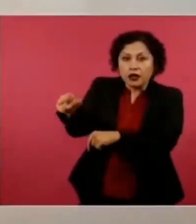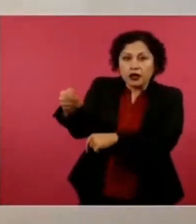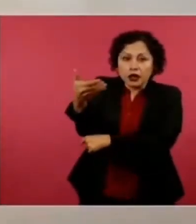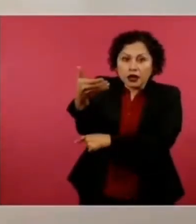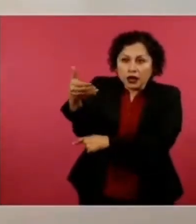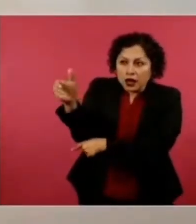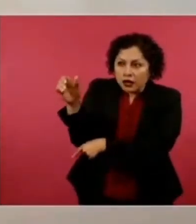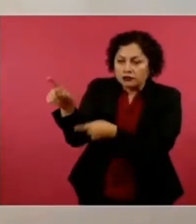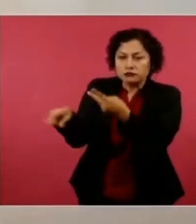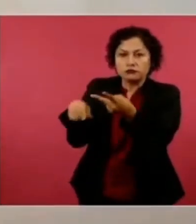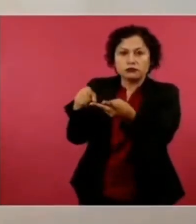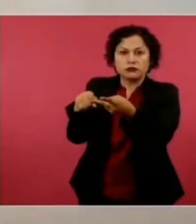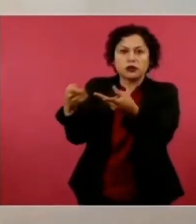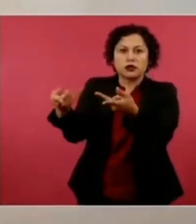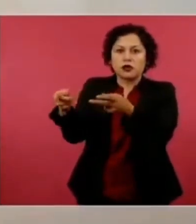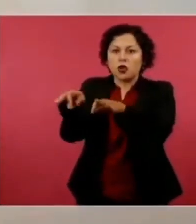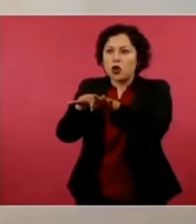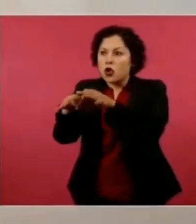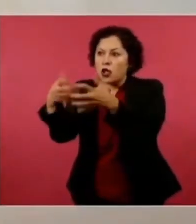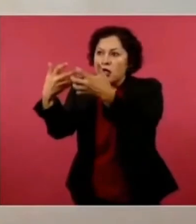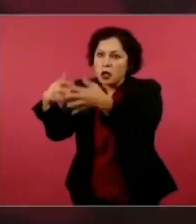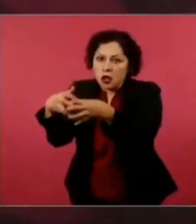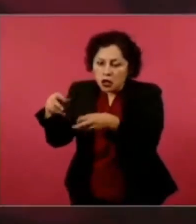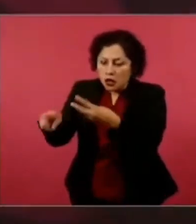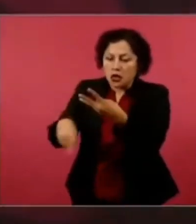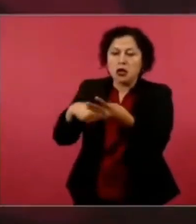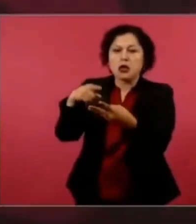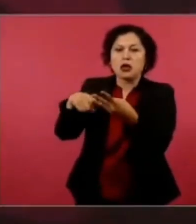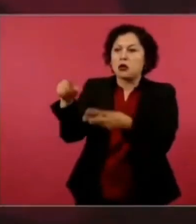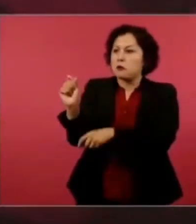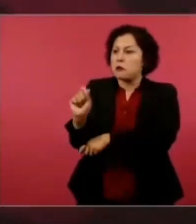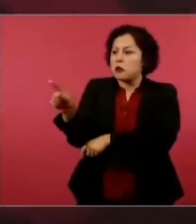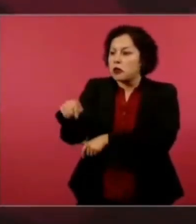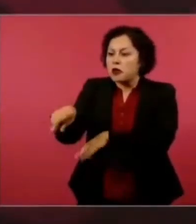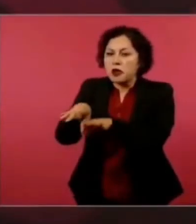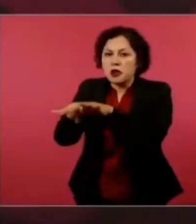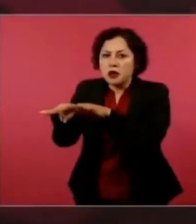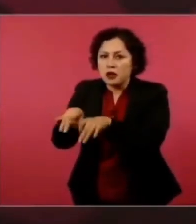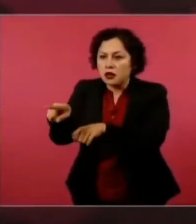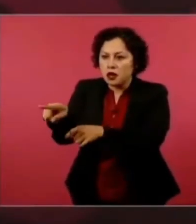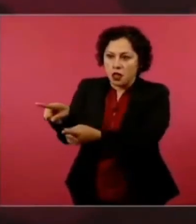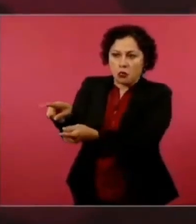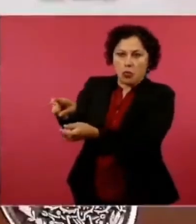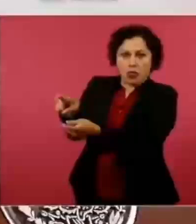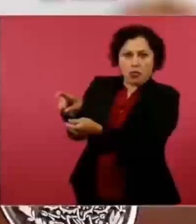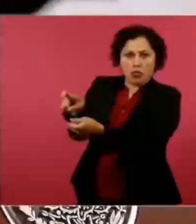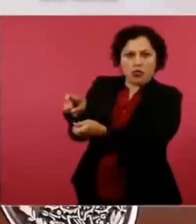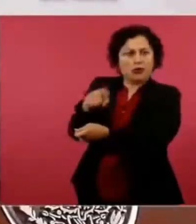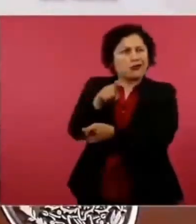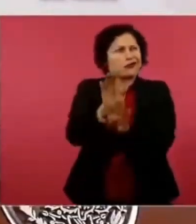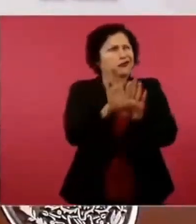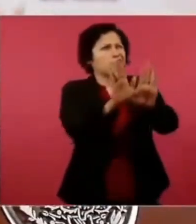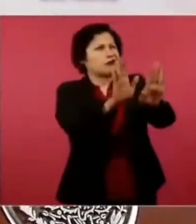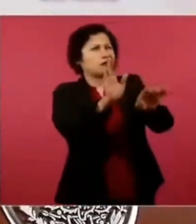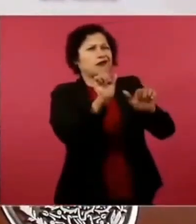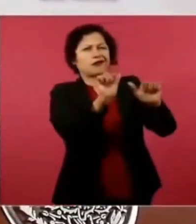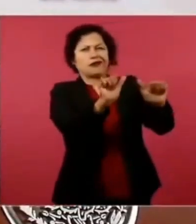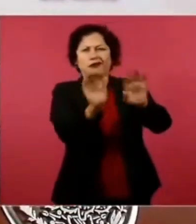un profesional, tenía que pagar impuestos. Y los de arriba